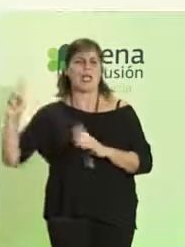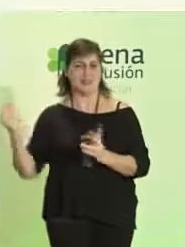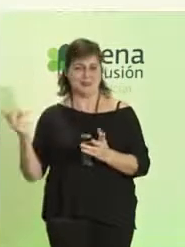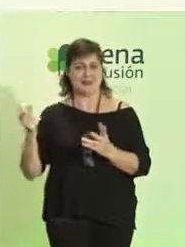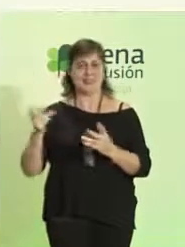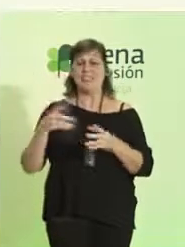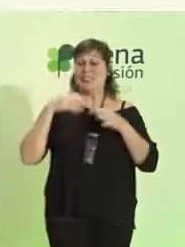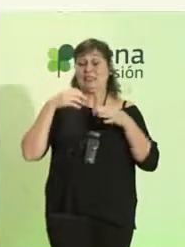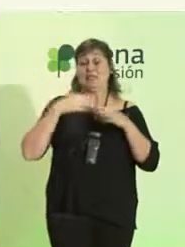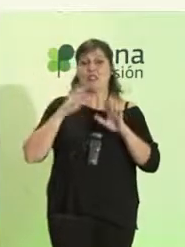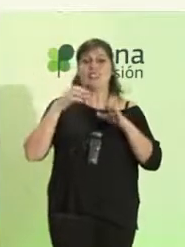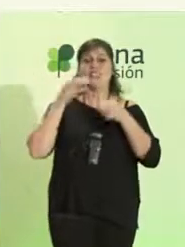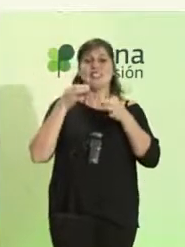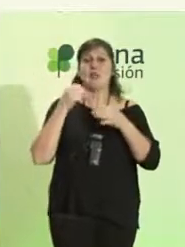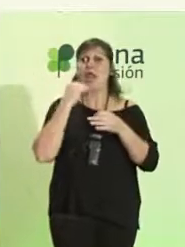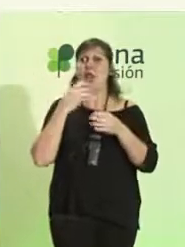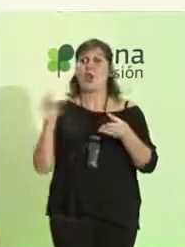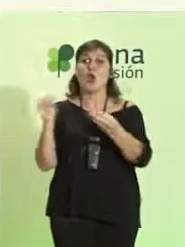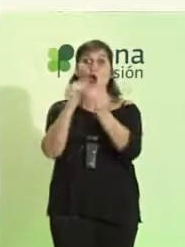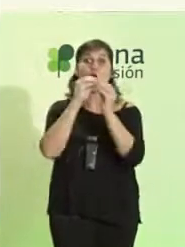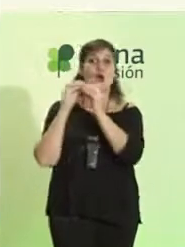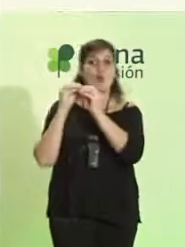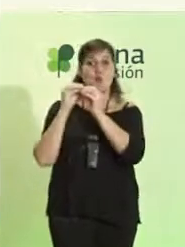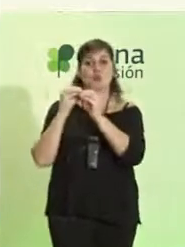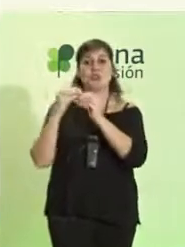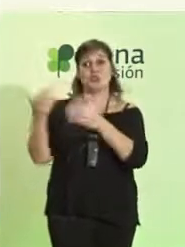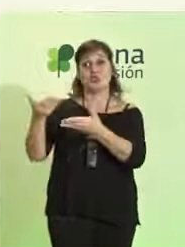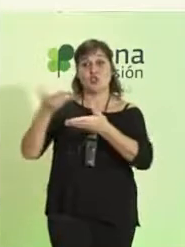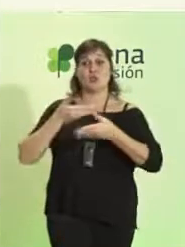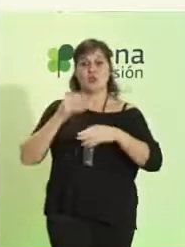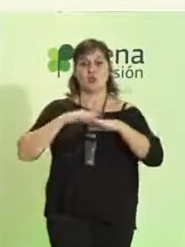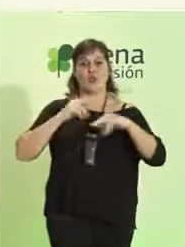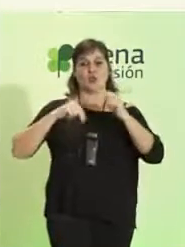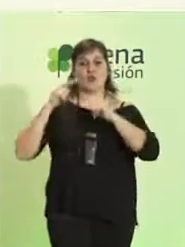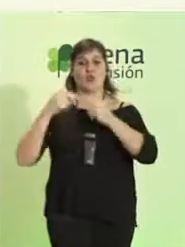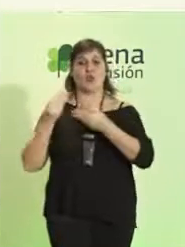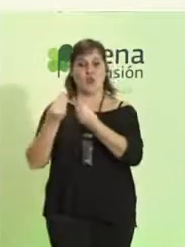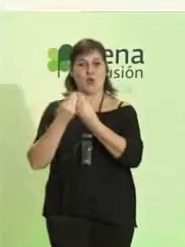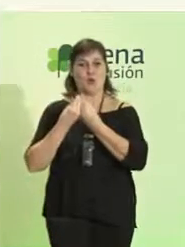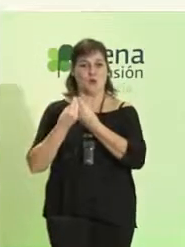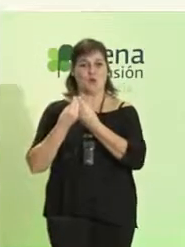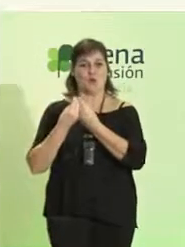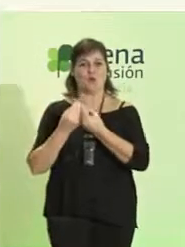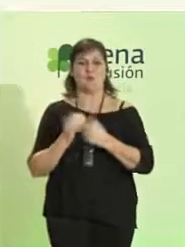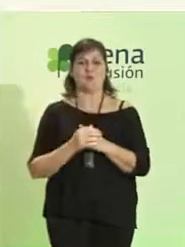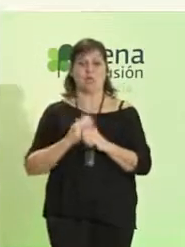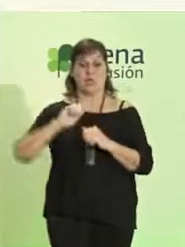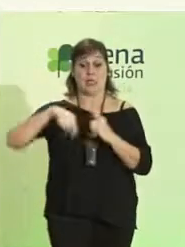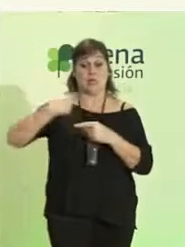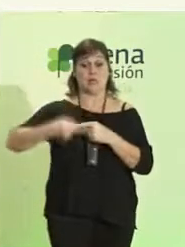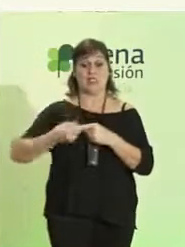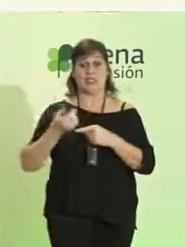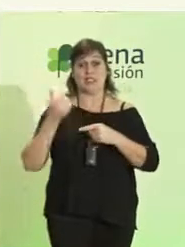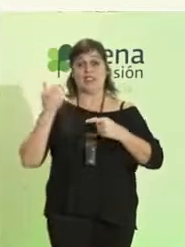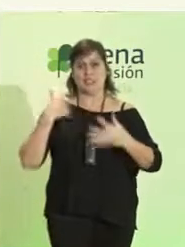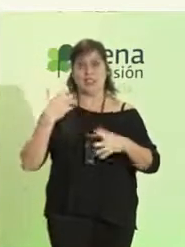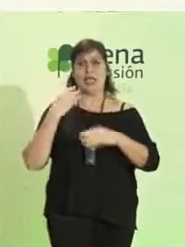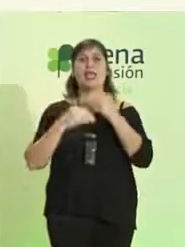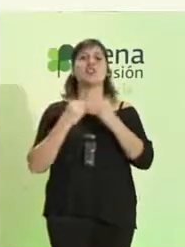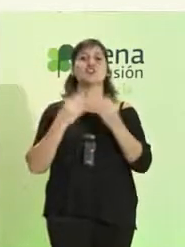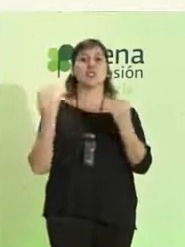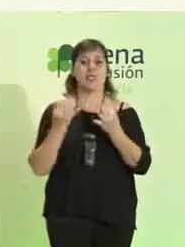pero siempre hay algo común que nos une y que de verdad nos ha ayudado a construir juntas. Y luego, lo que he hecho ha sido coger, spoilers ya lo sabéis, pero